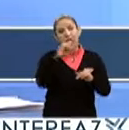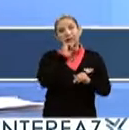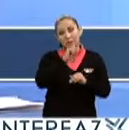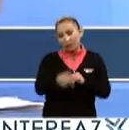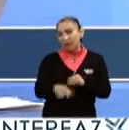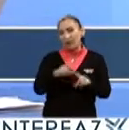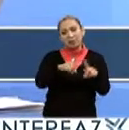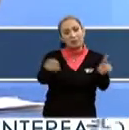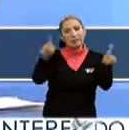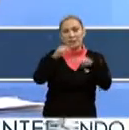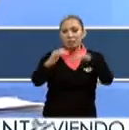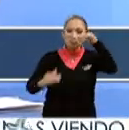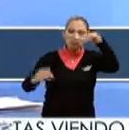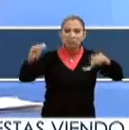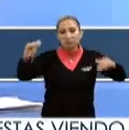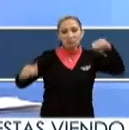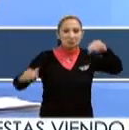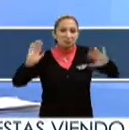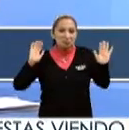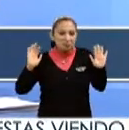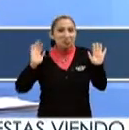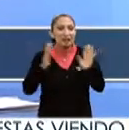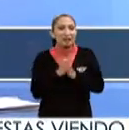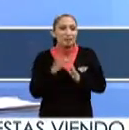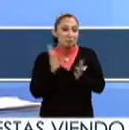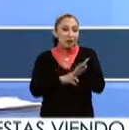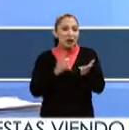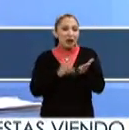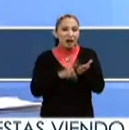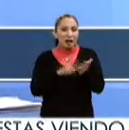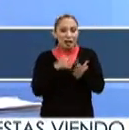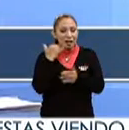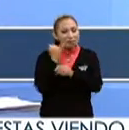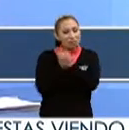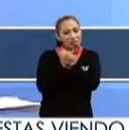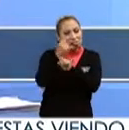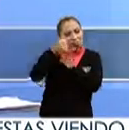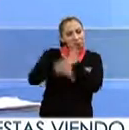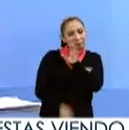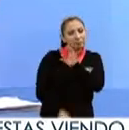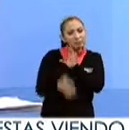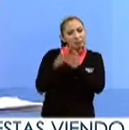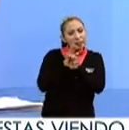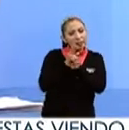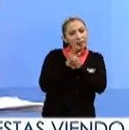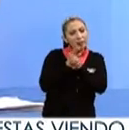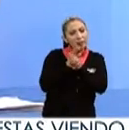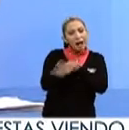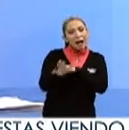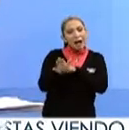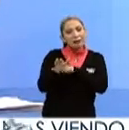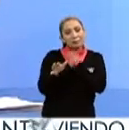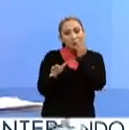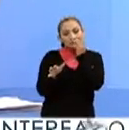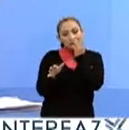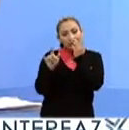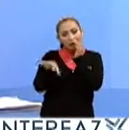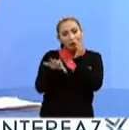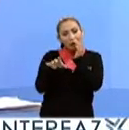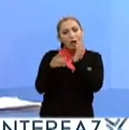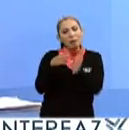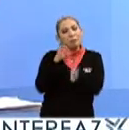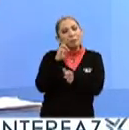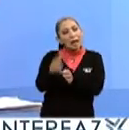matices, ¿no? Que los hay, y en fin, también valdría la pena estudiar desde qué parte se tienen que